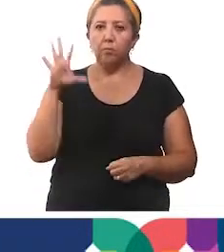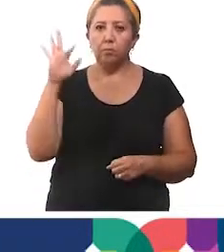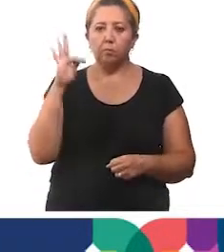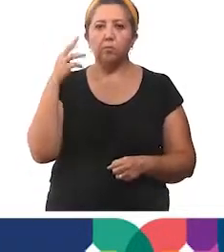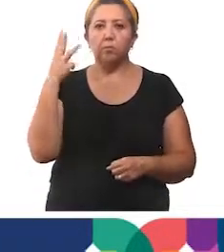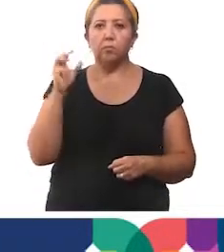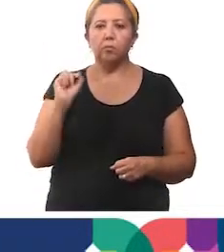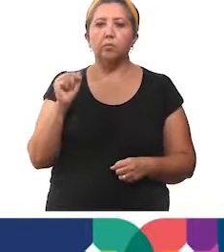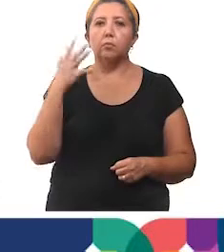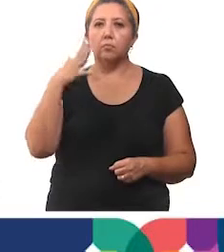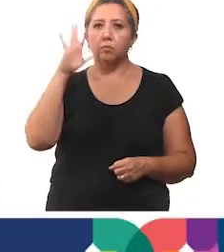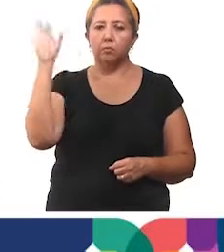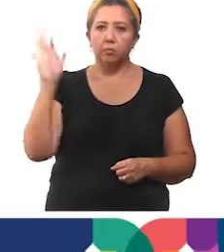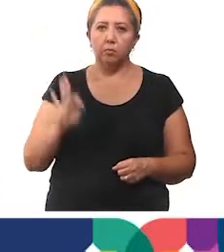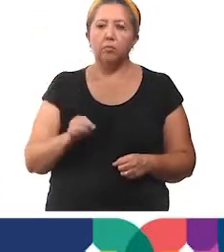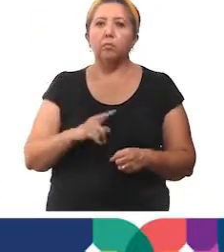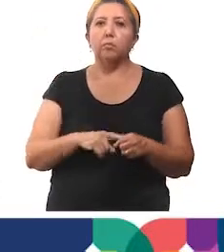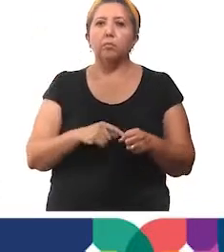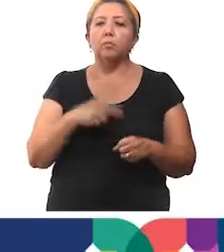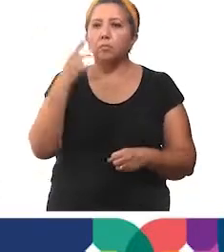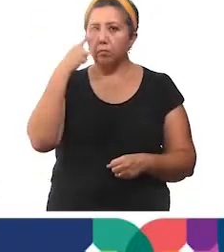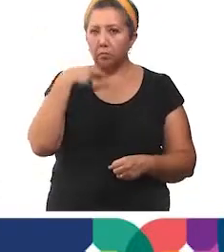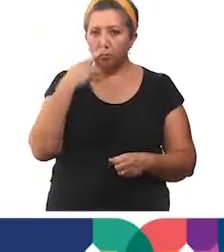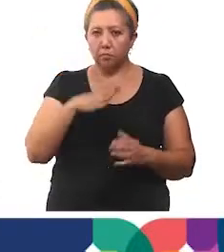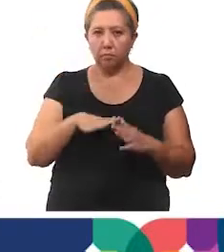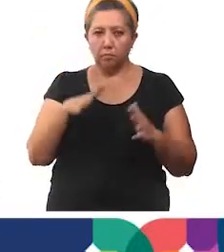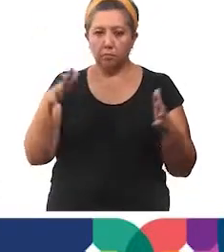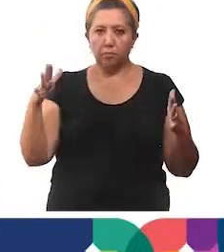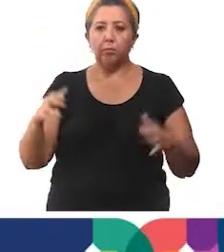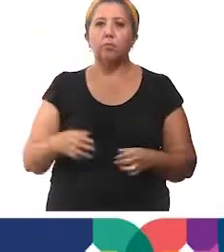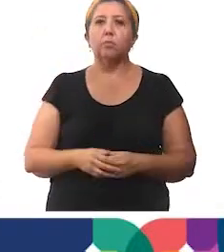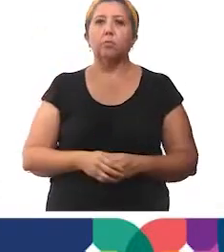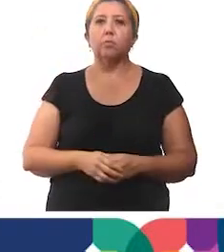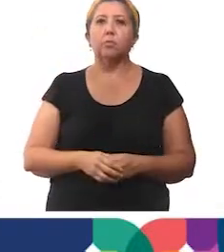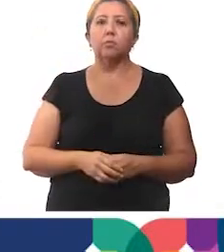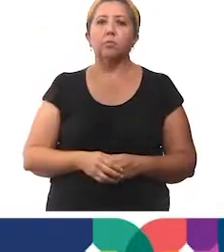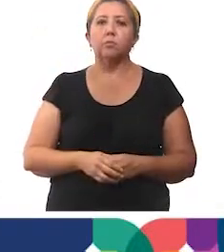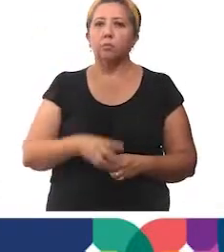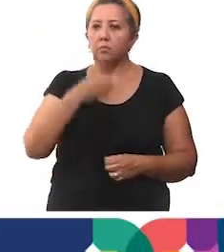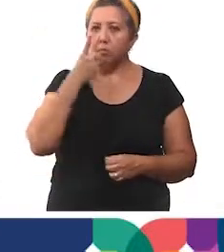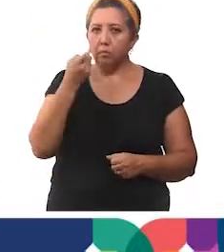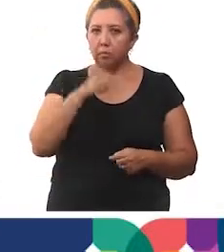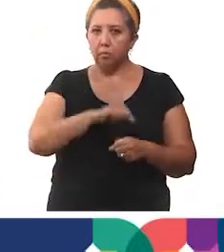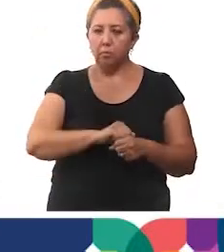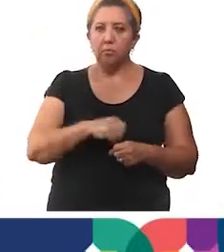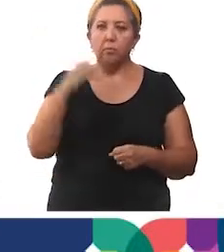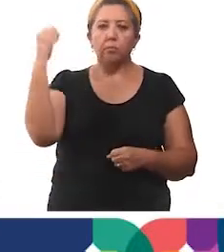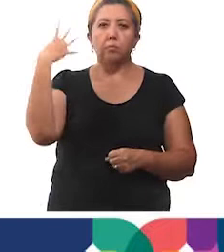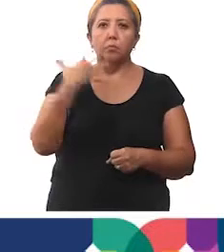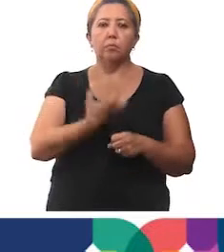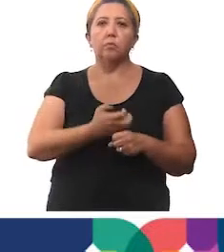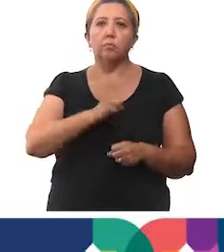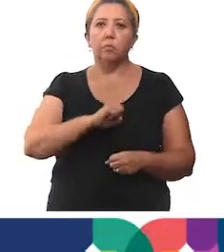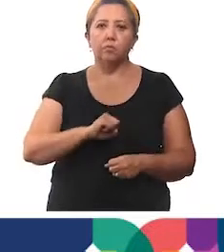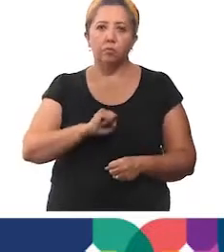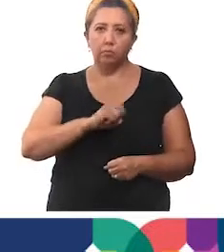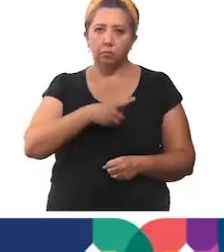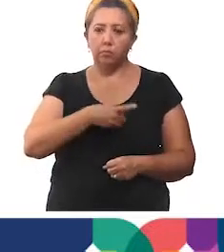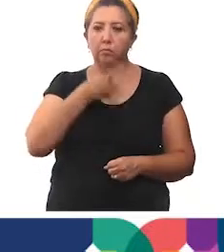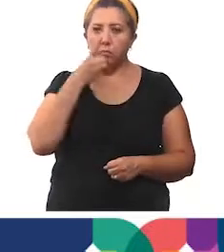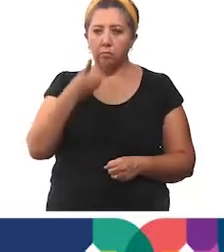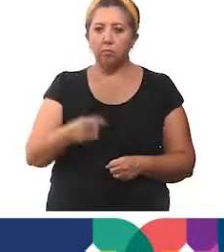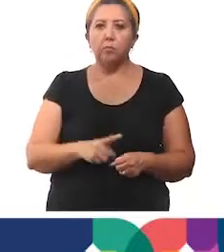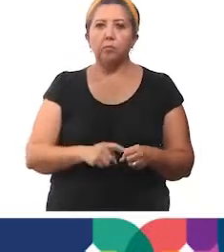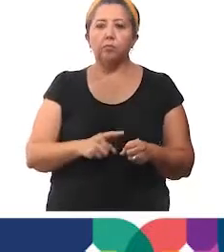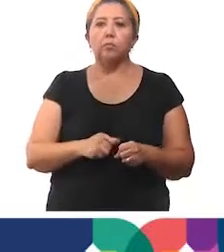casos es de 43.5%, está en color rojo y en ascenso. Los indicadores semanales del semáforo estatal